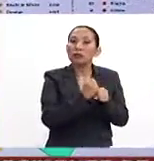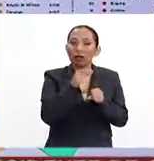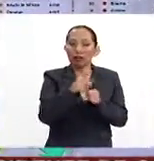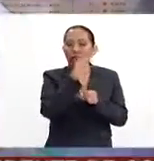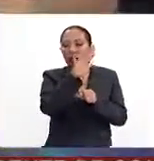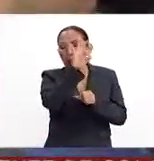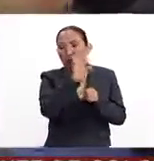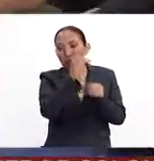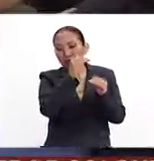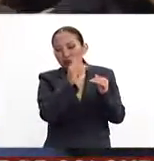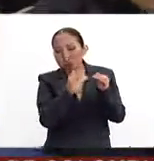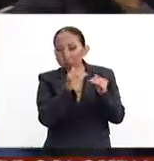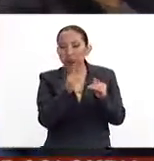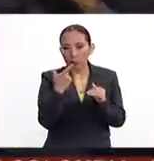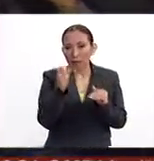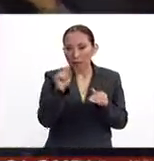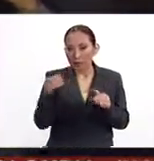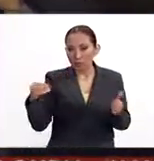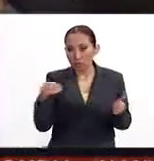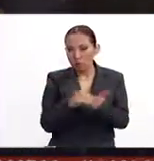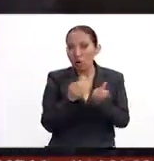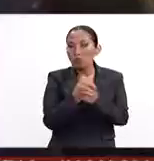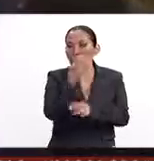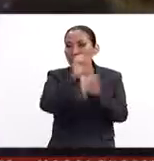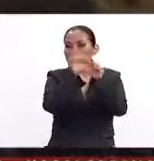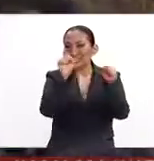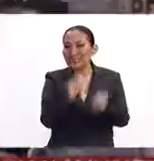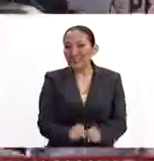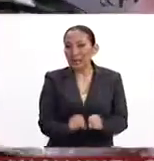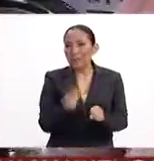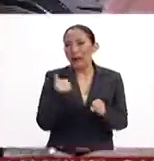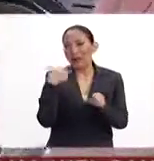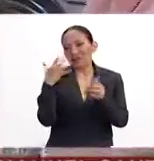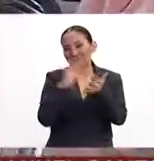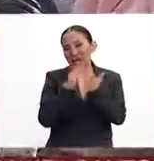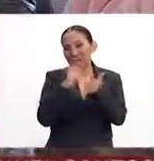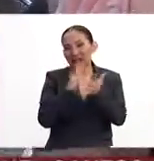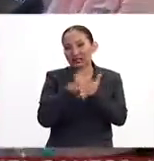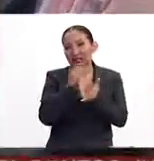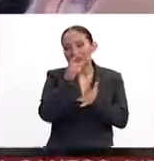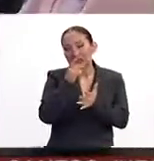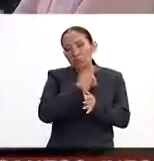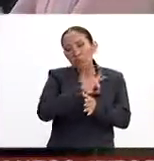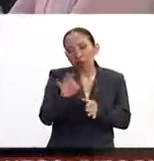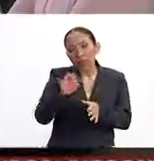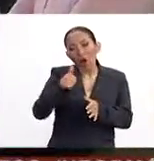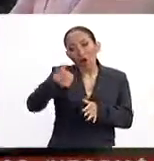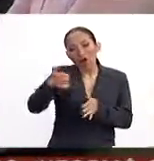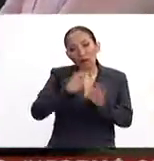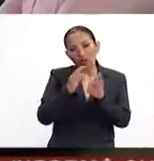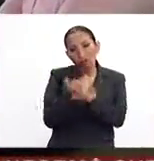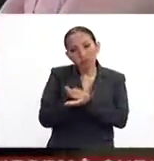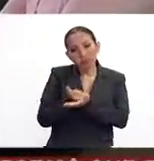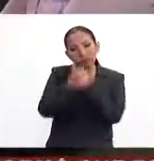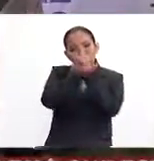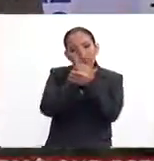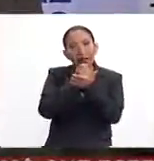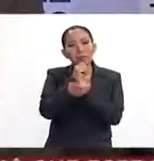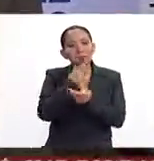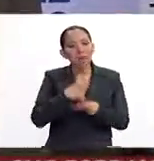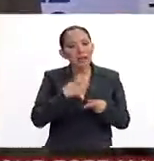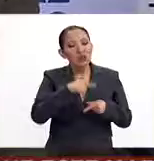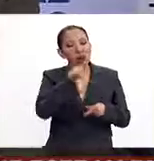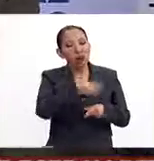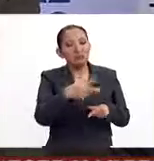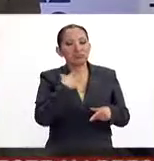buena noticia porque justo la implementación del nuevo sistema habla de la justicia alternativa, ¿no? Y también de las personas que